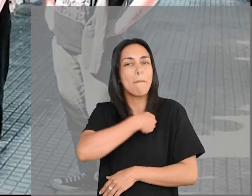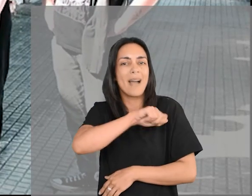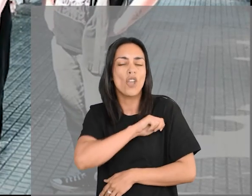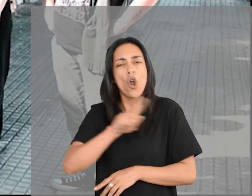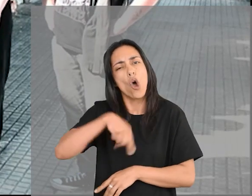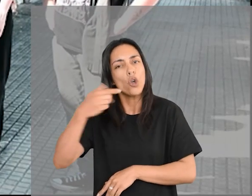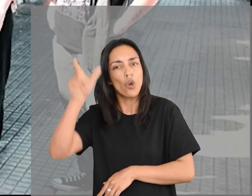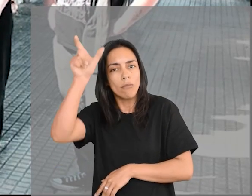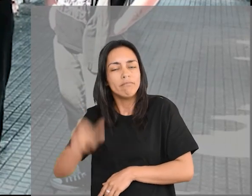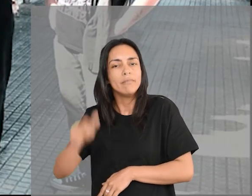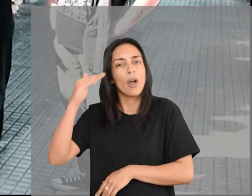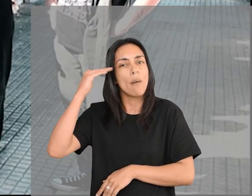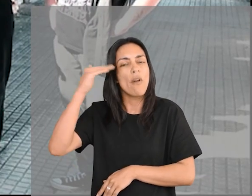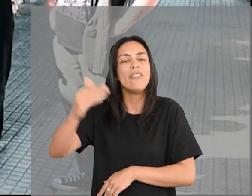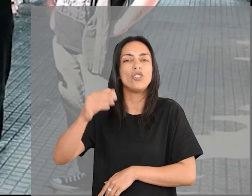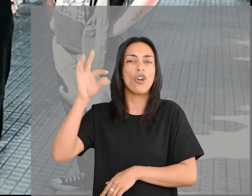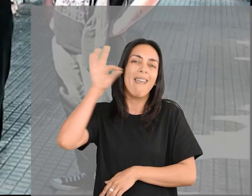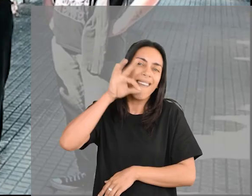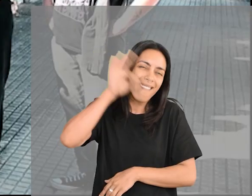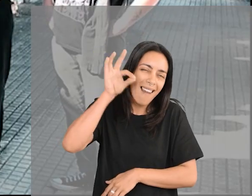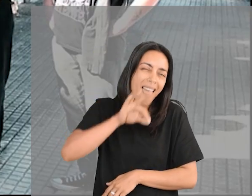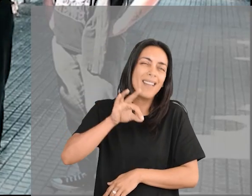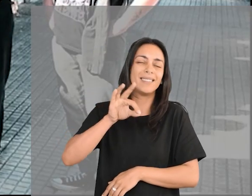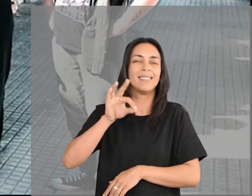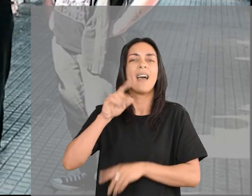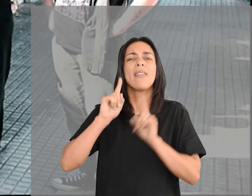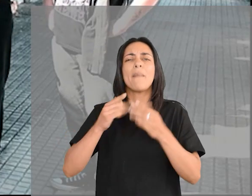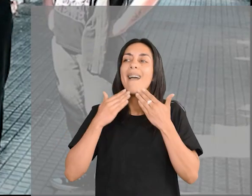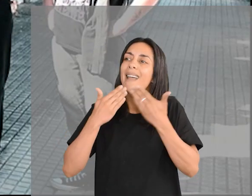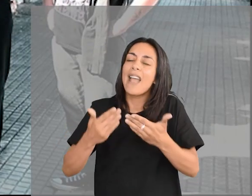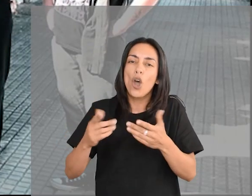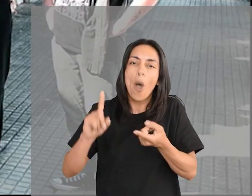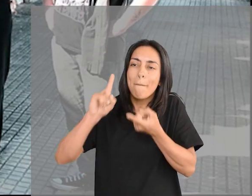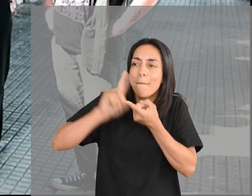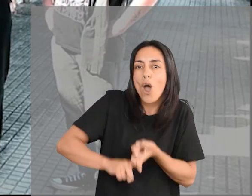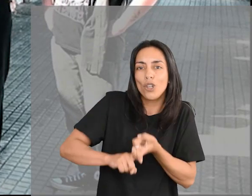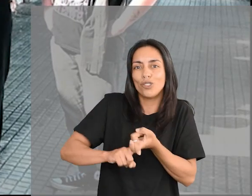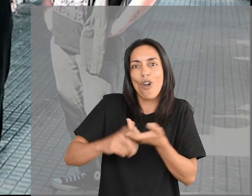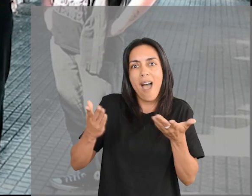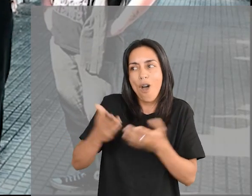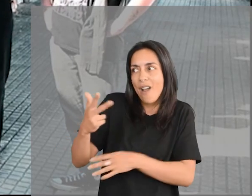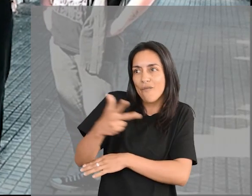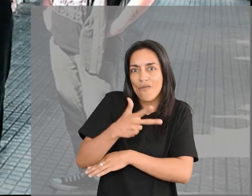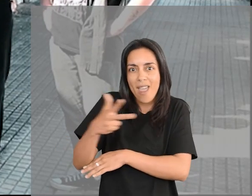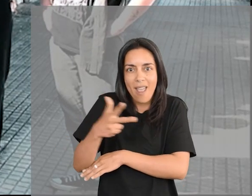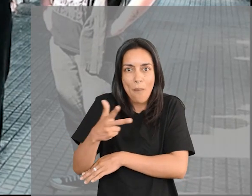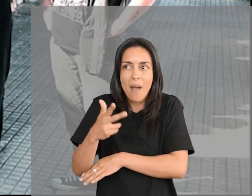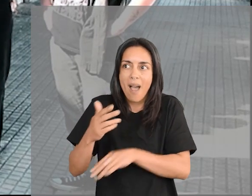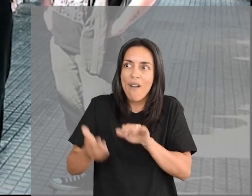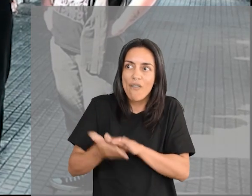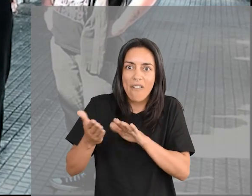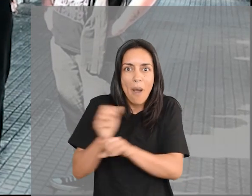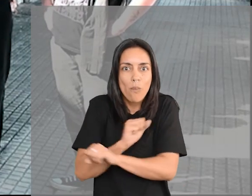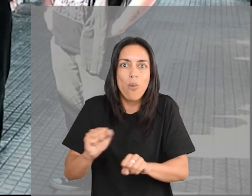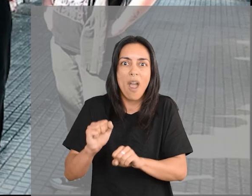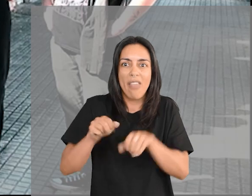de inglés del Liceo de Villa Rosario. También agradezco a mi esposo Miguel Alba, que es el que está filmando, para hacer posible que